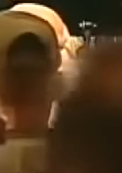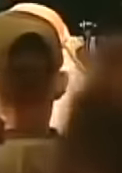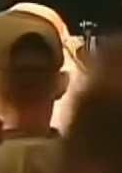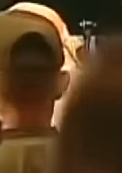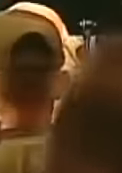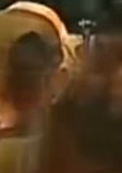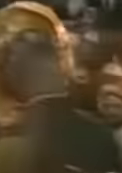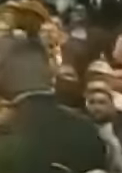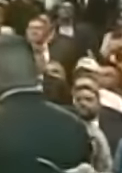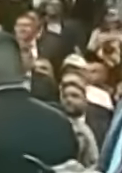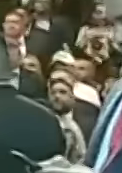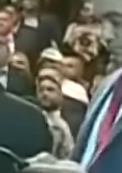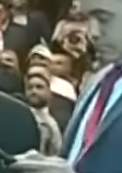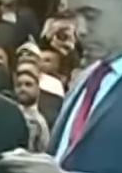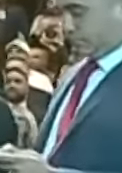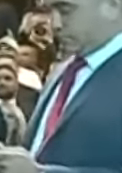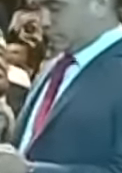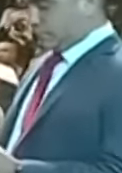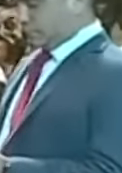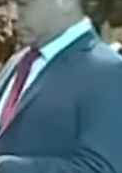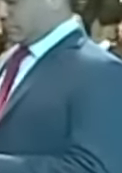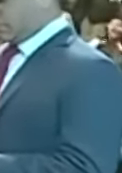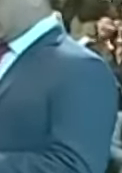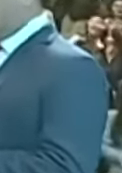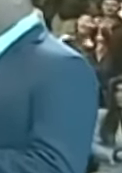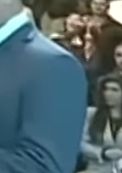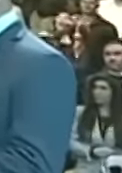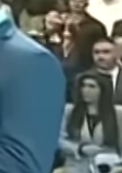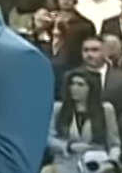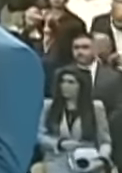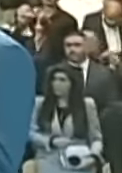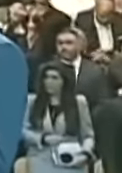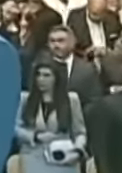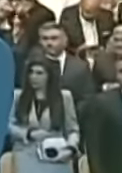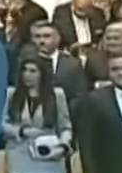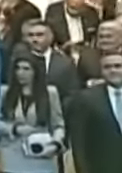nacional. Tenemos que defender esta gloria nacional.